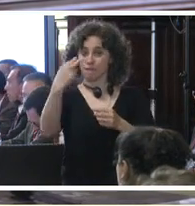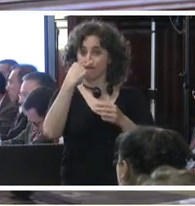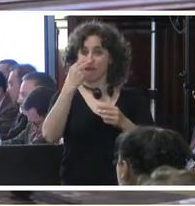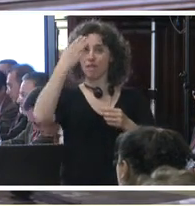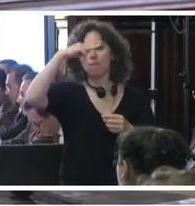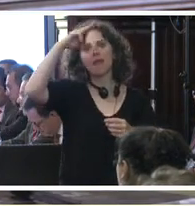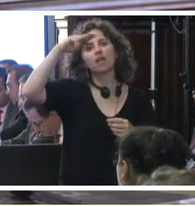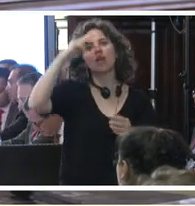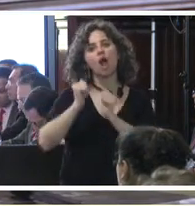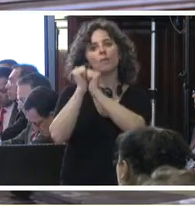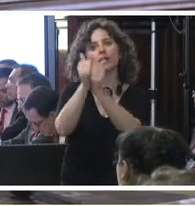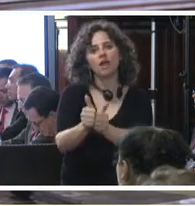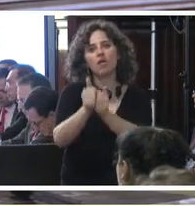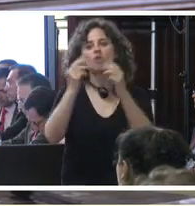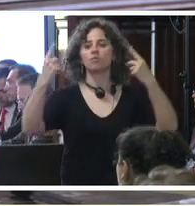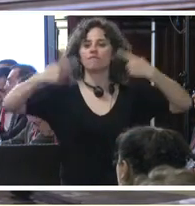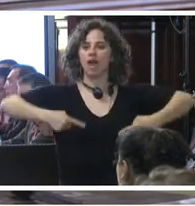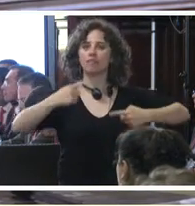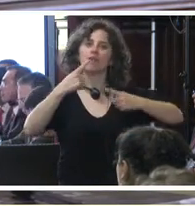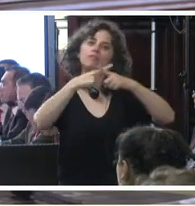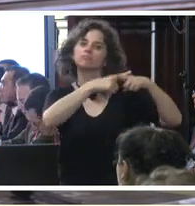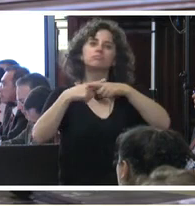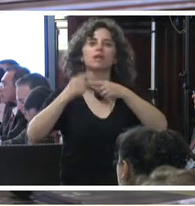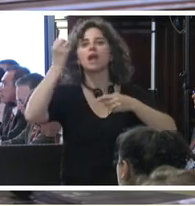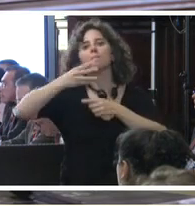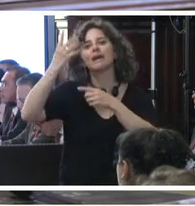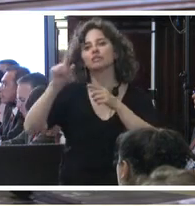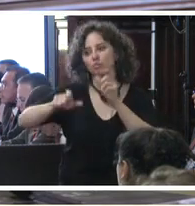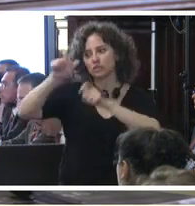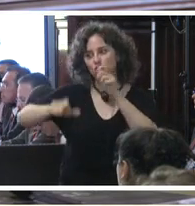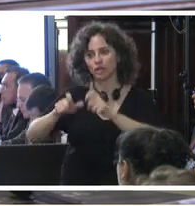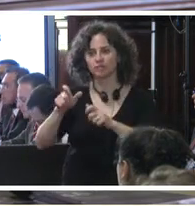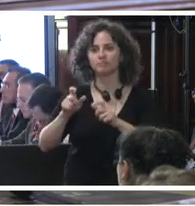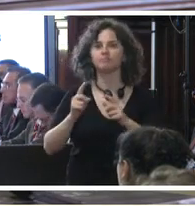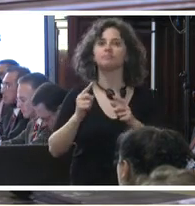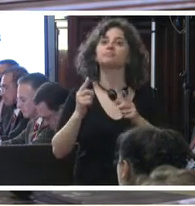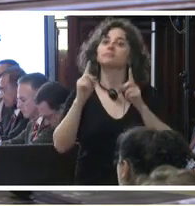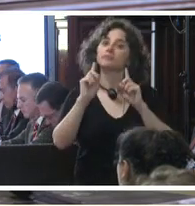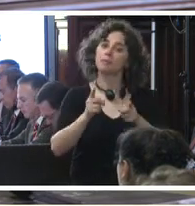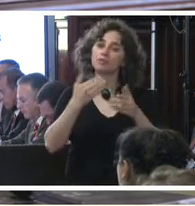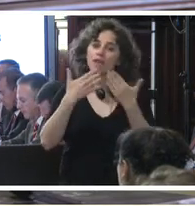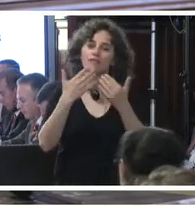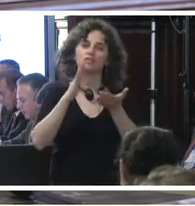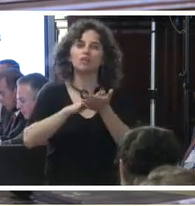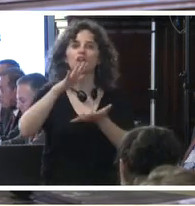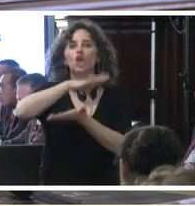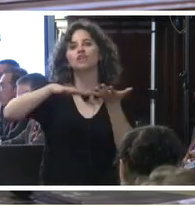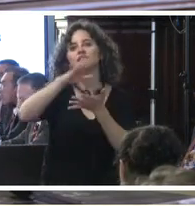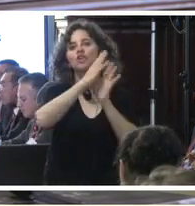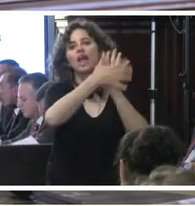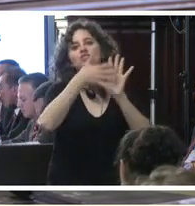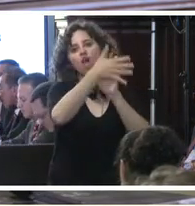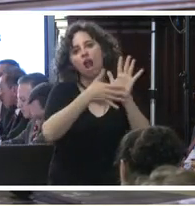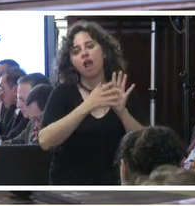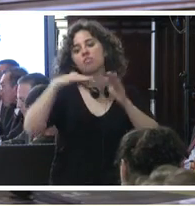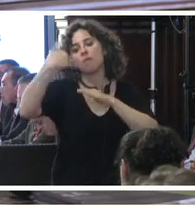México, acompañado de un panel de debate con expertos en la materia. Yo les hablaré del contexto nacional y